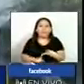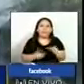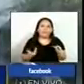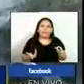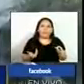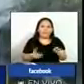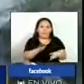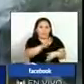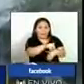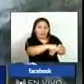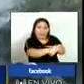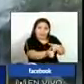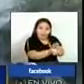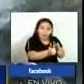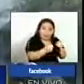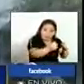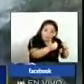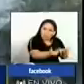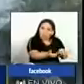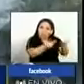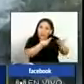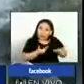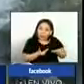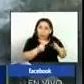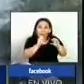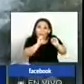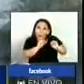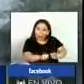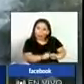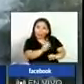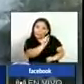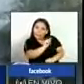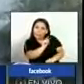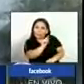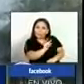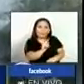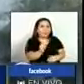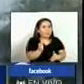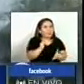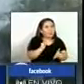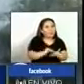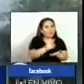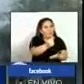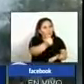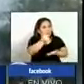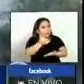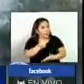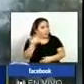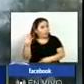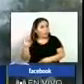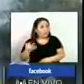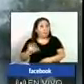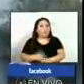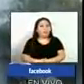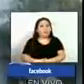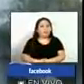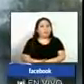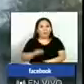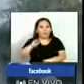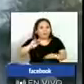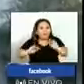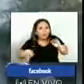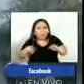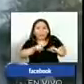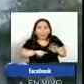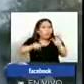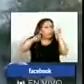la Asamblea Legislativa para buscar el apoyo para que nos puedan autorizar otros refuerzos si fuese necesario y el llamado a la población que no